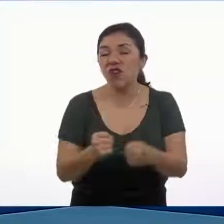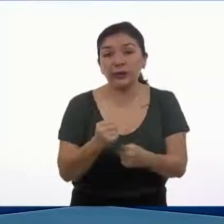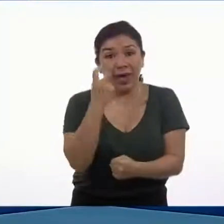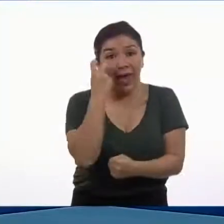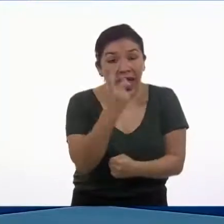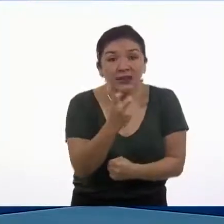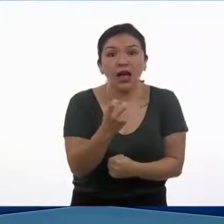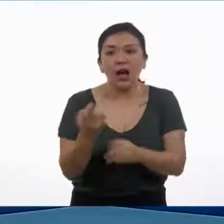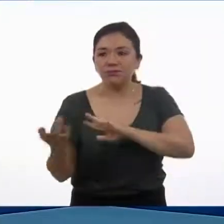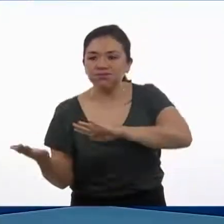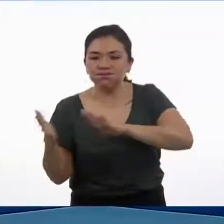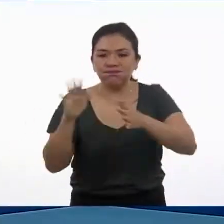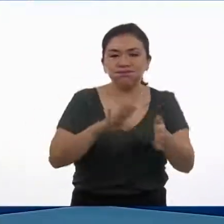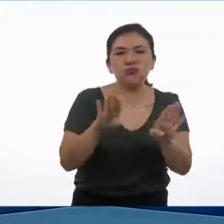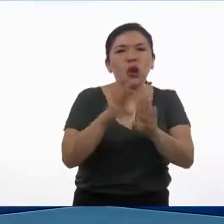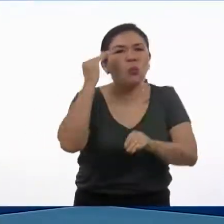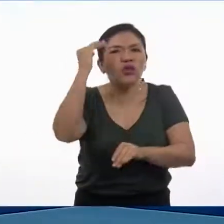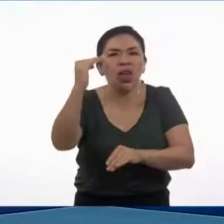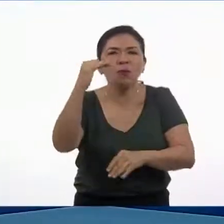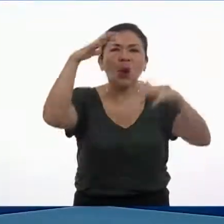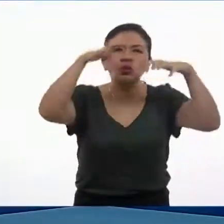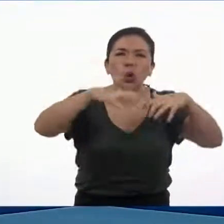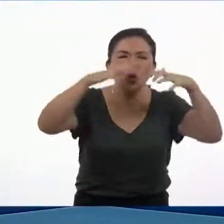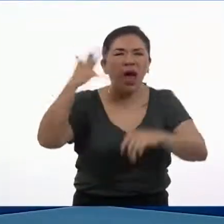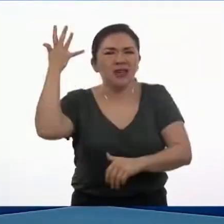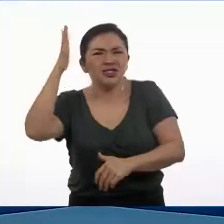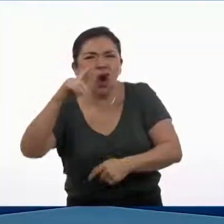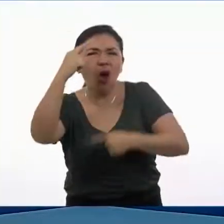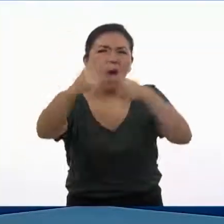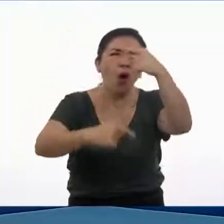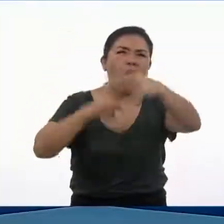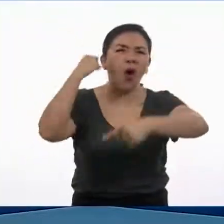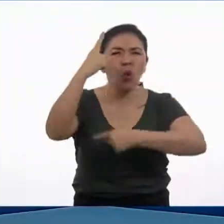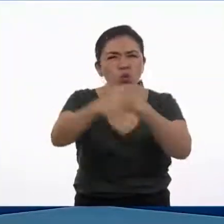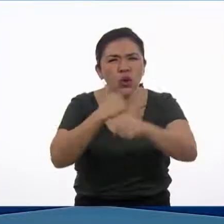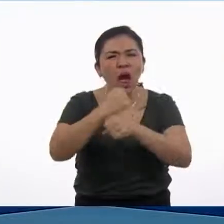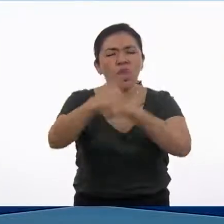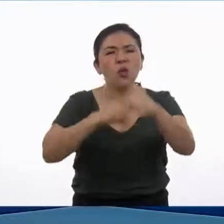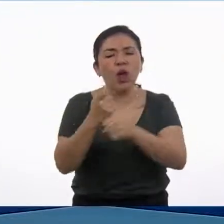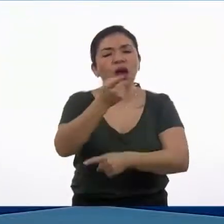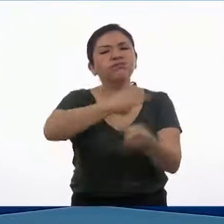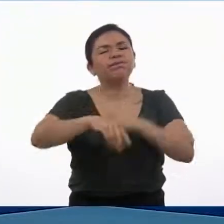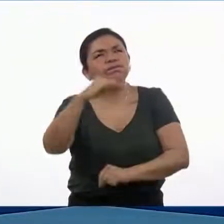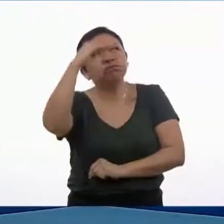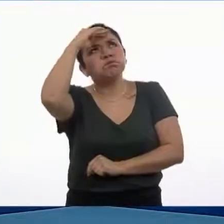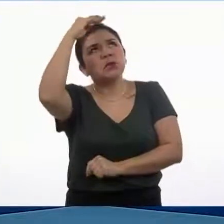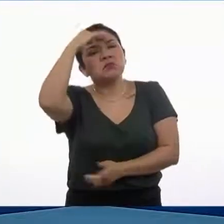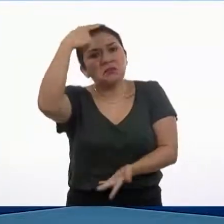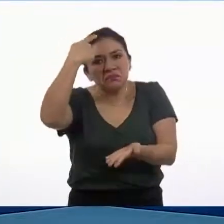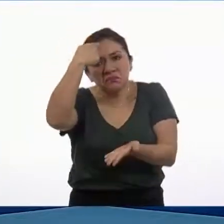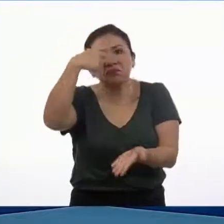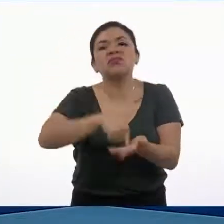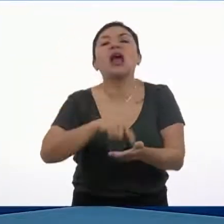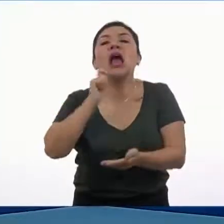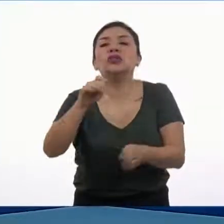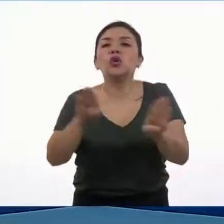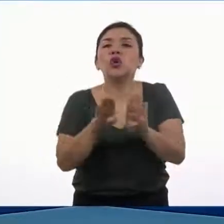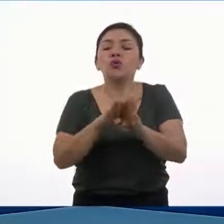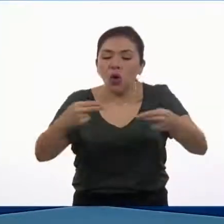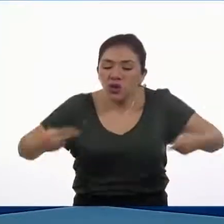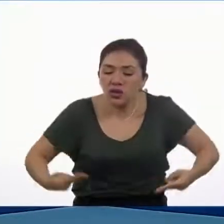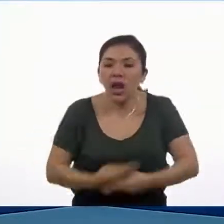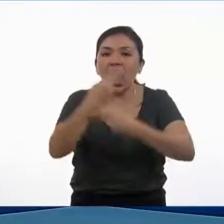esta relación cíclica entre lluvia y sol extremo hacían que sus creencias se desbordaran sobre la fertilidad.